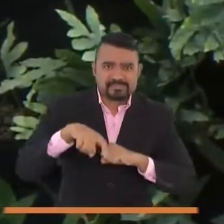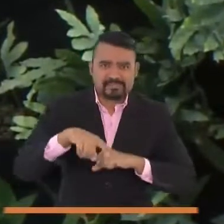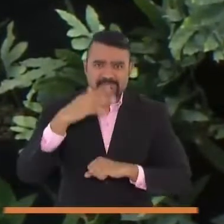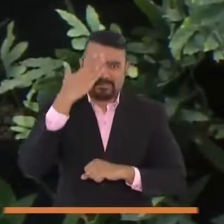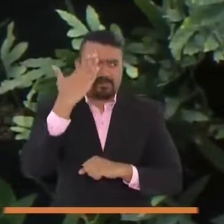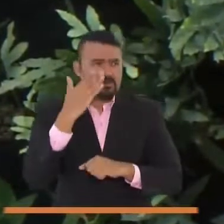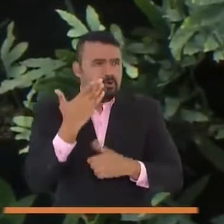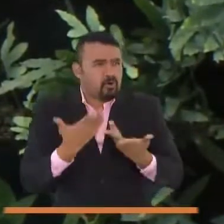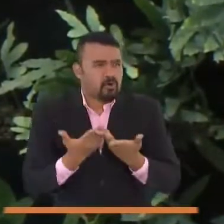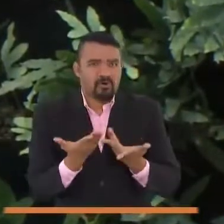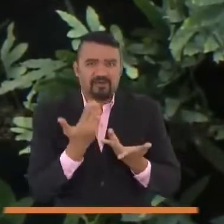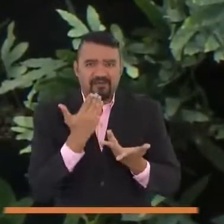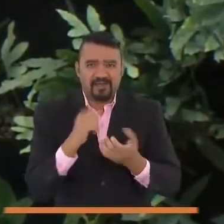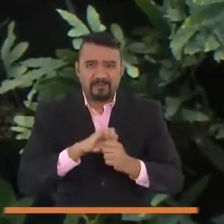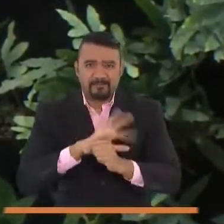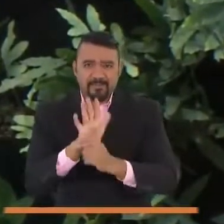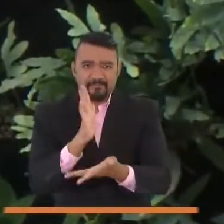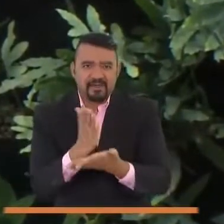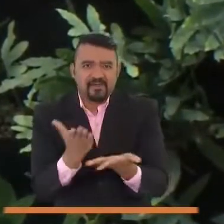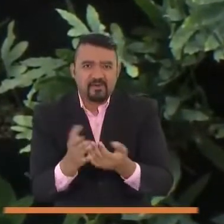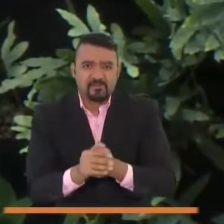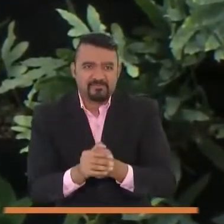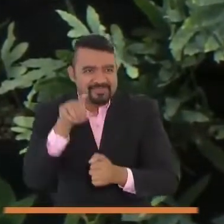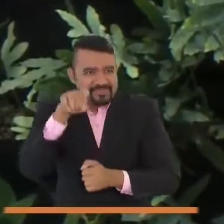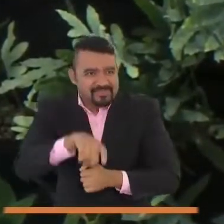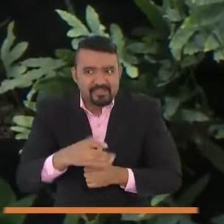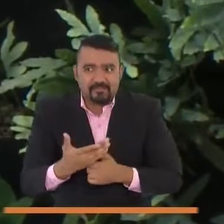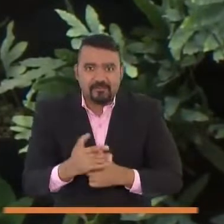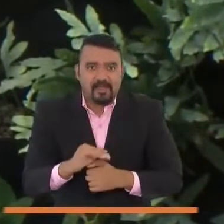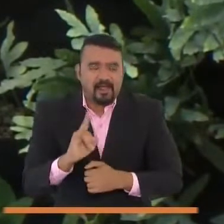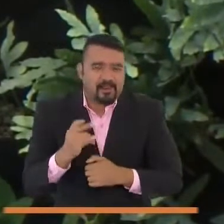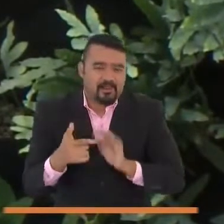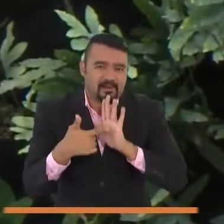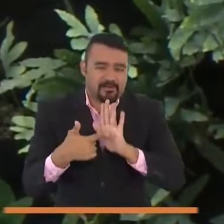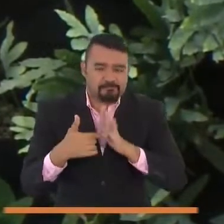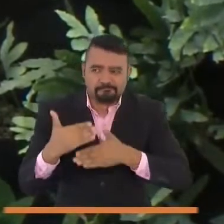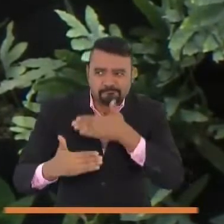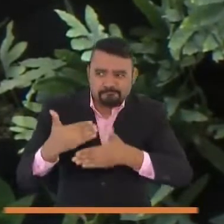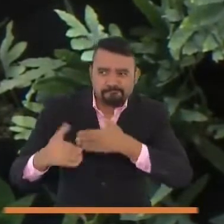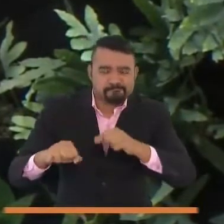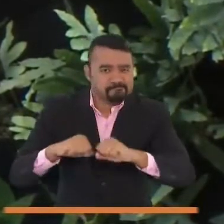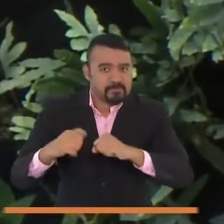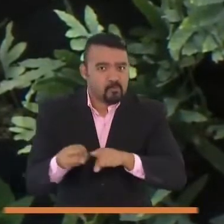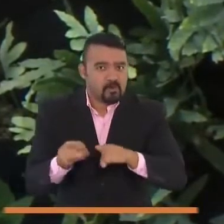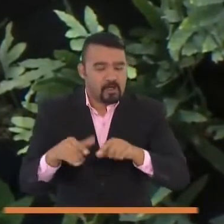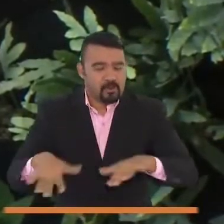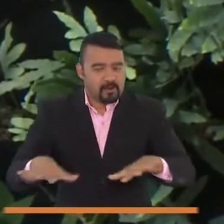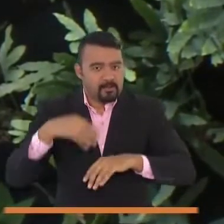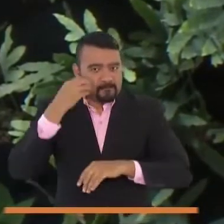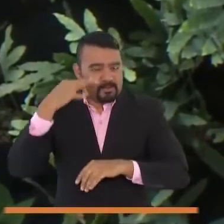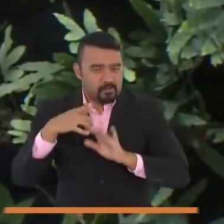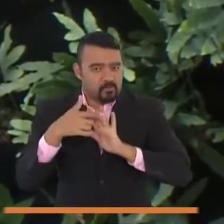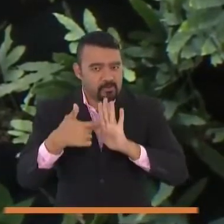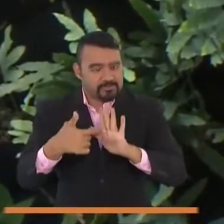muy emprendedores y mostrar resultados en medio de las dificultades, y eso es lo que estamos haciendo desde Envigado.